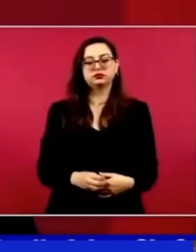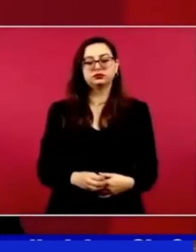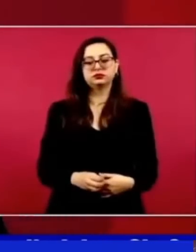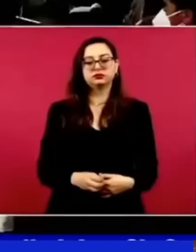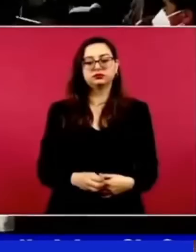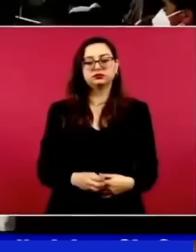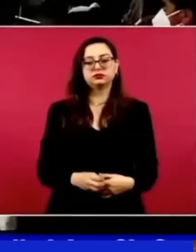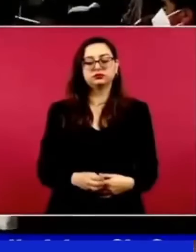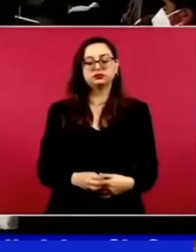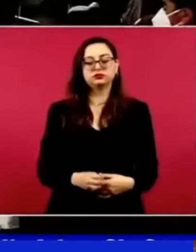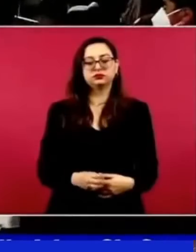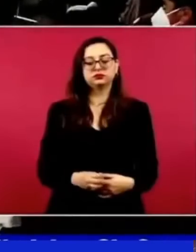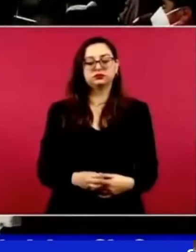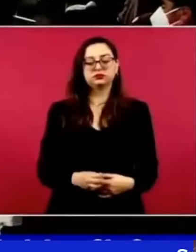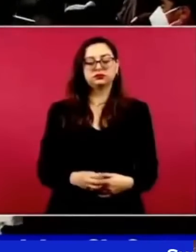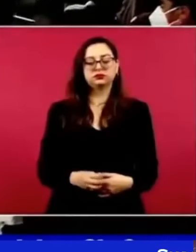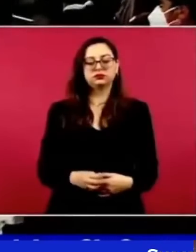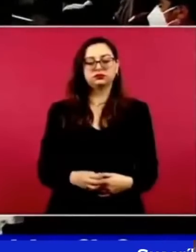Lo está